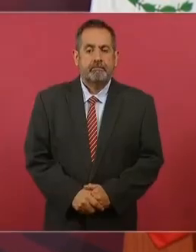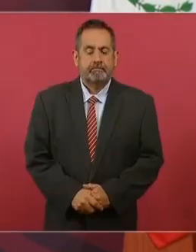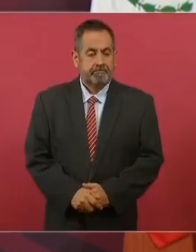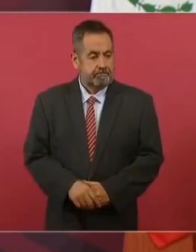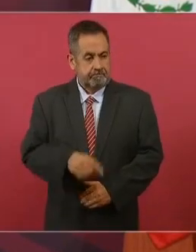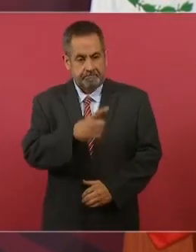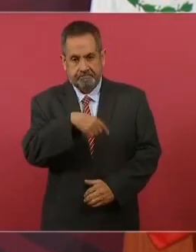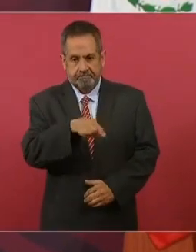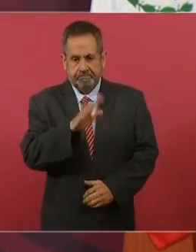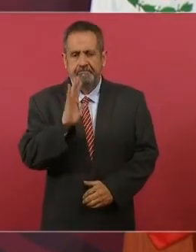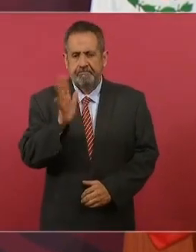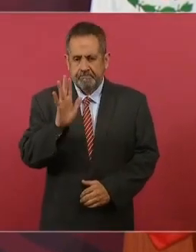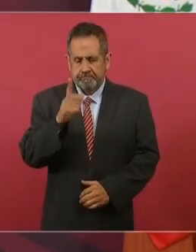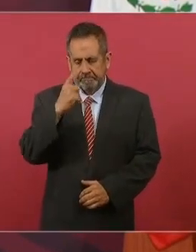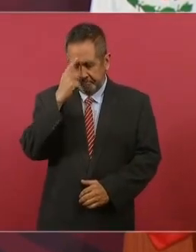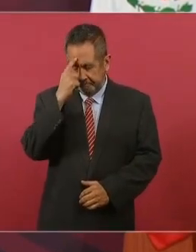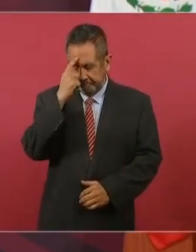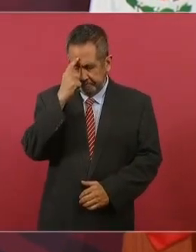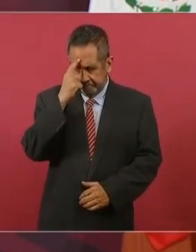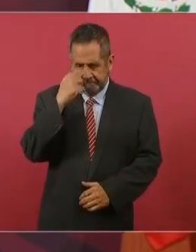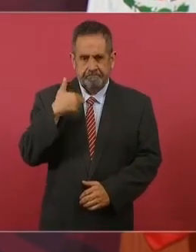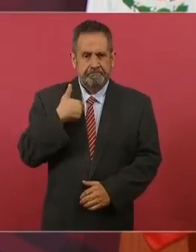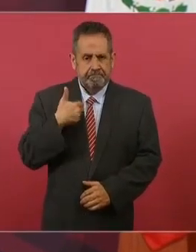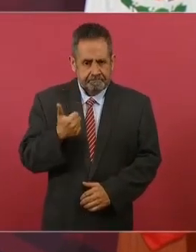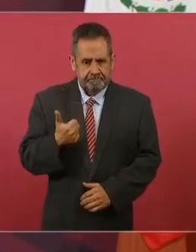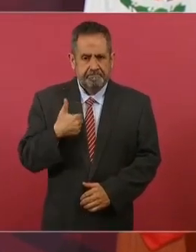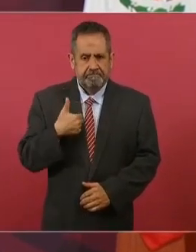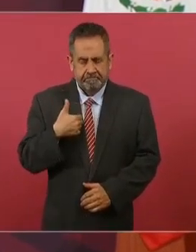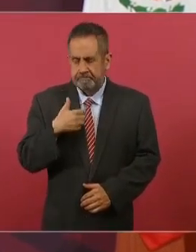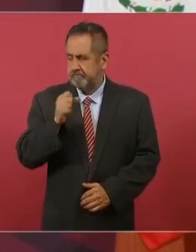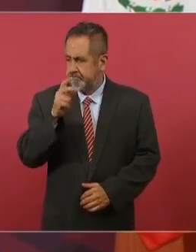muchos están de acuerdo,